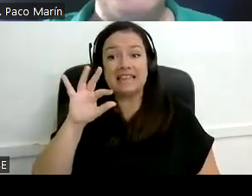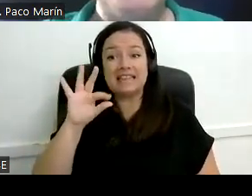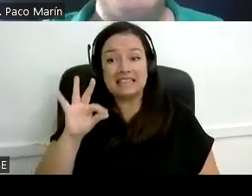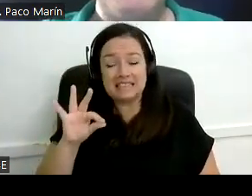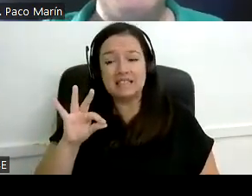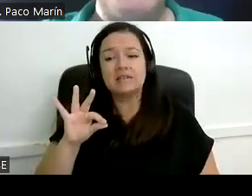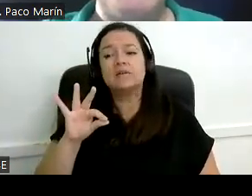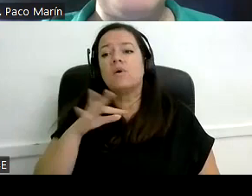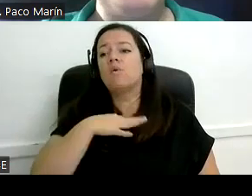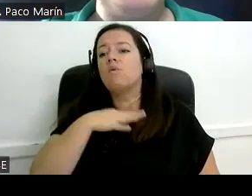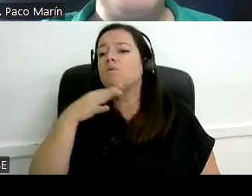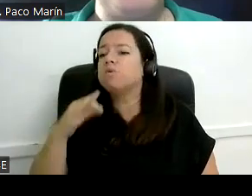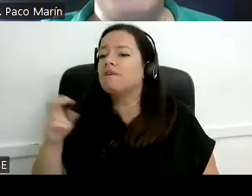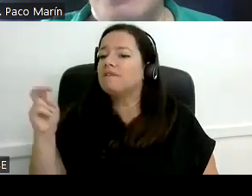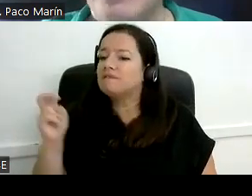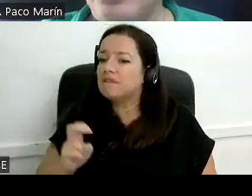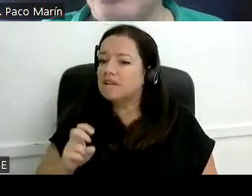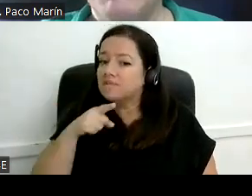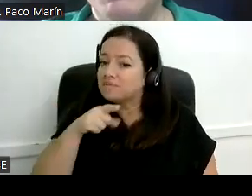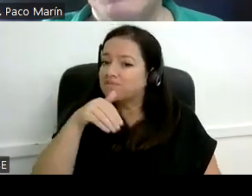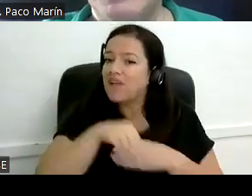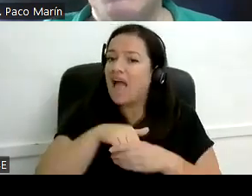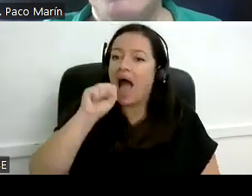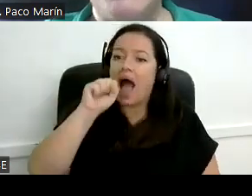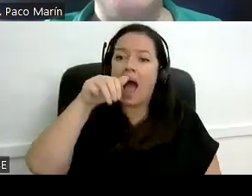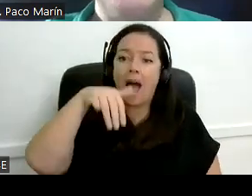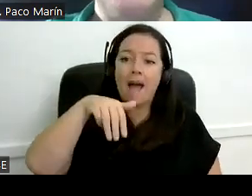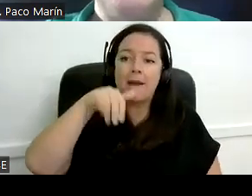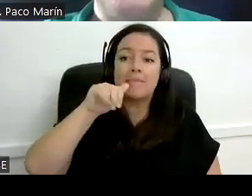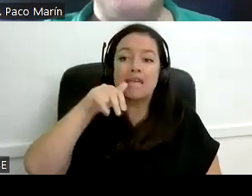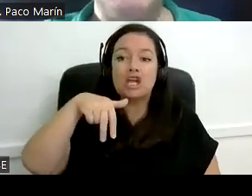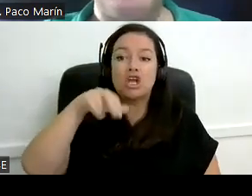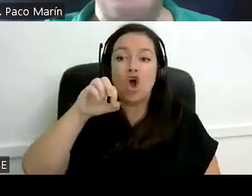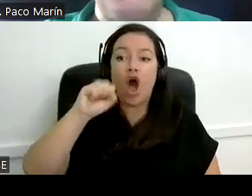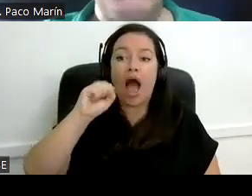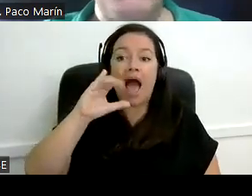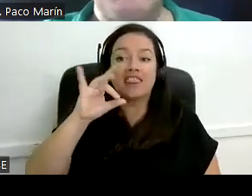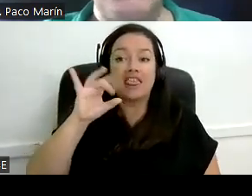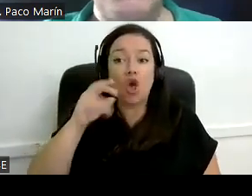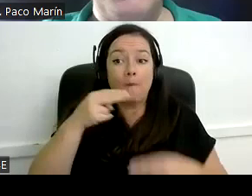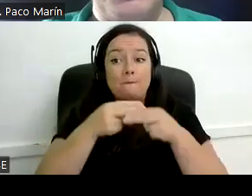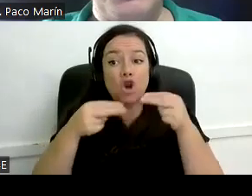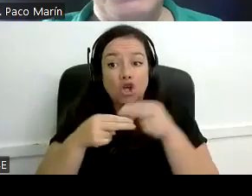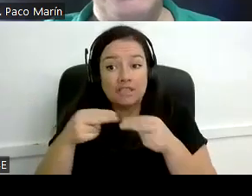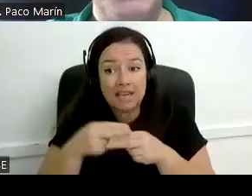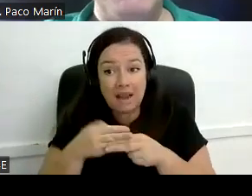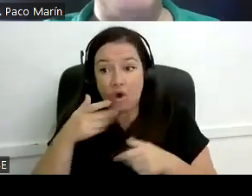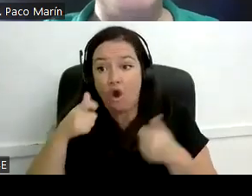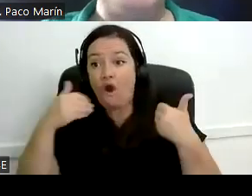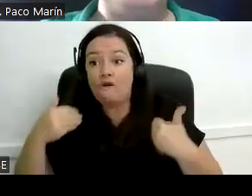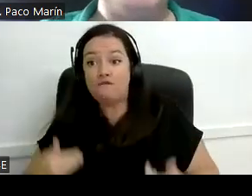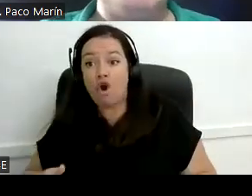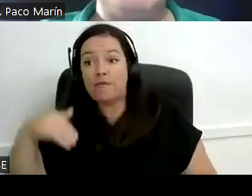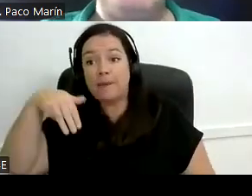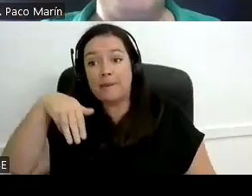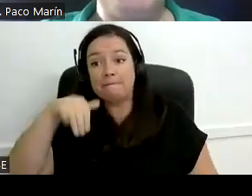de toda la dieta, probablemente lo que le genera gastritis sean los aminoácidos, fundamentalmente las proteínas. Si empezamos con Body Mission, siempre deberíamos